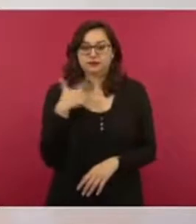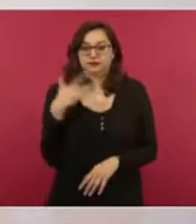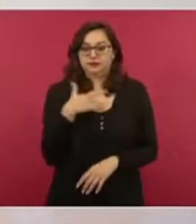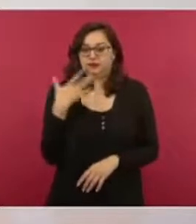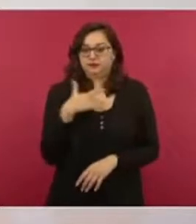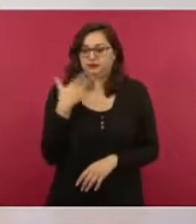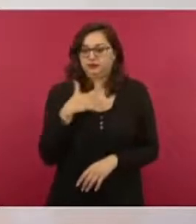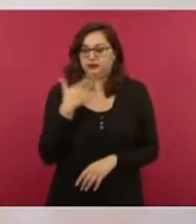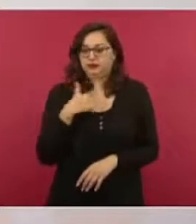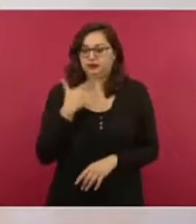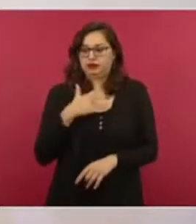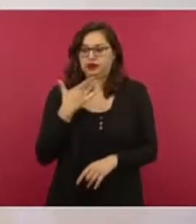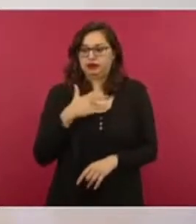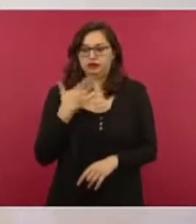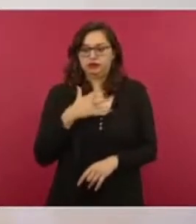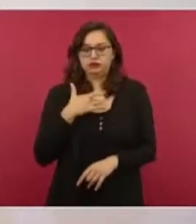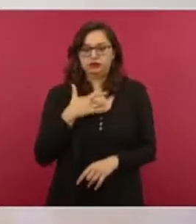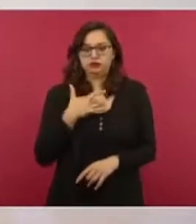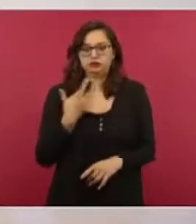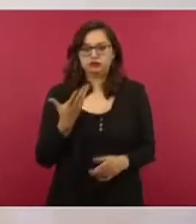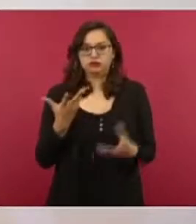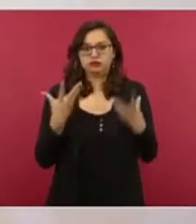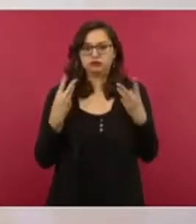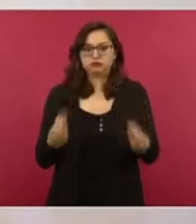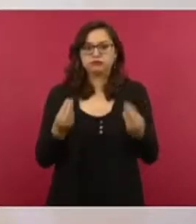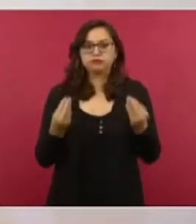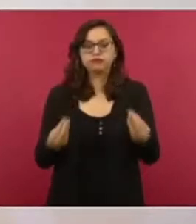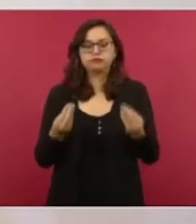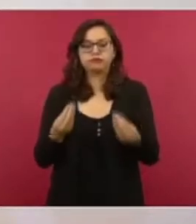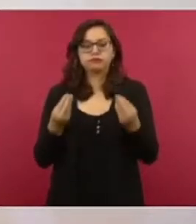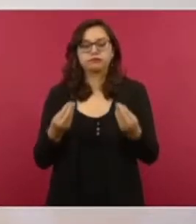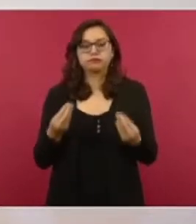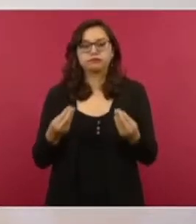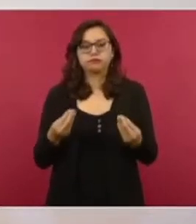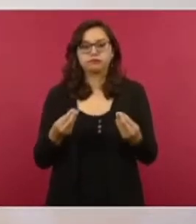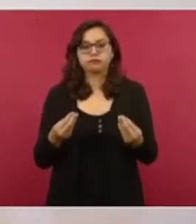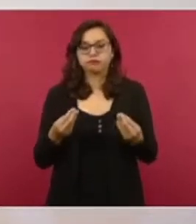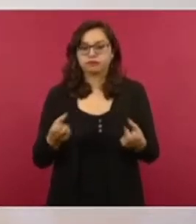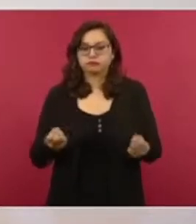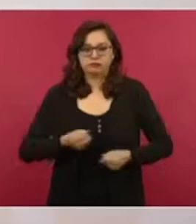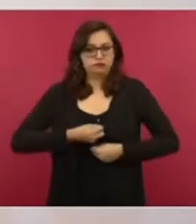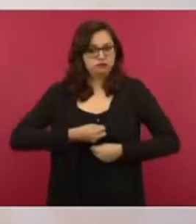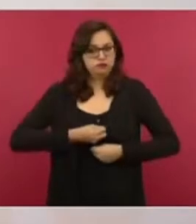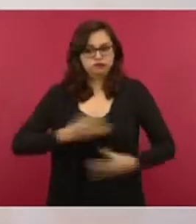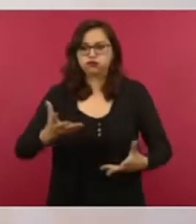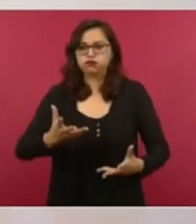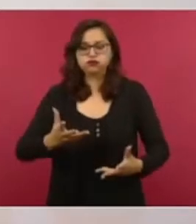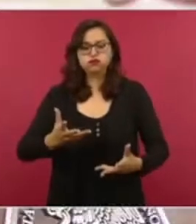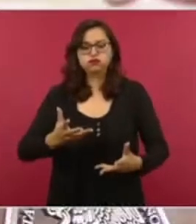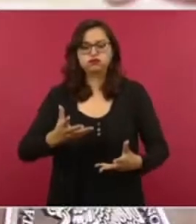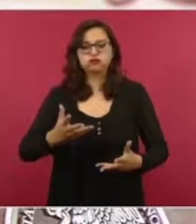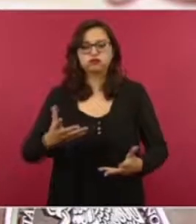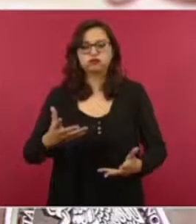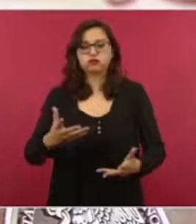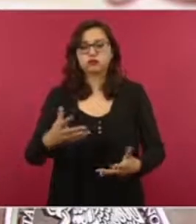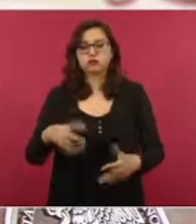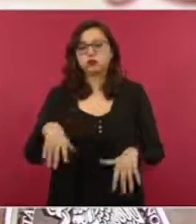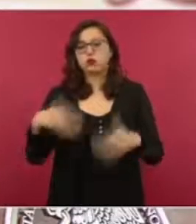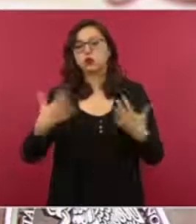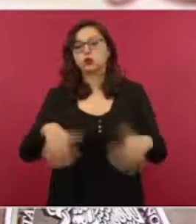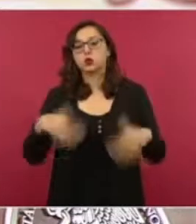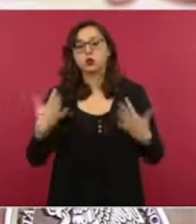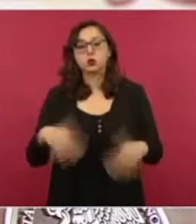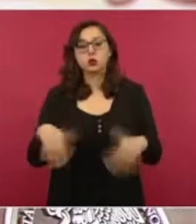saca, ¿no?, la ruda franqueza y también